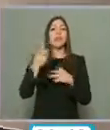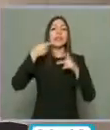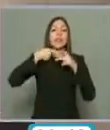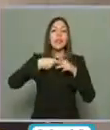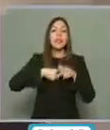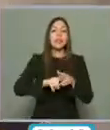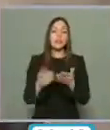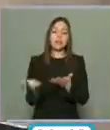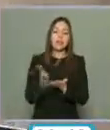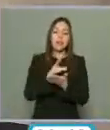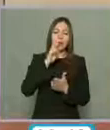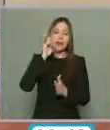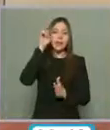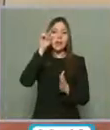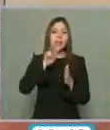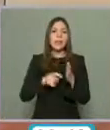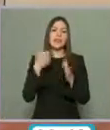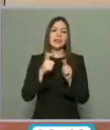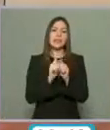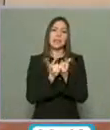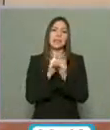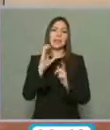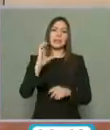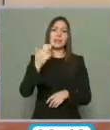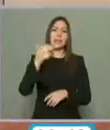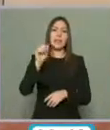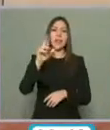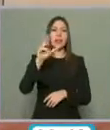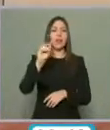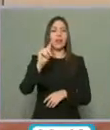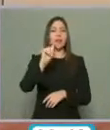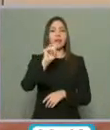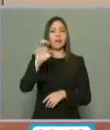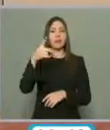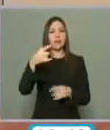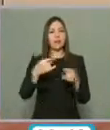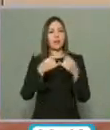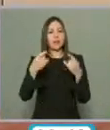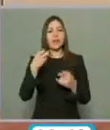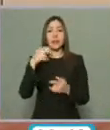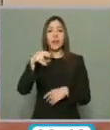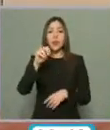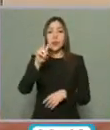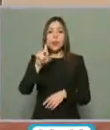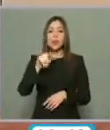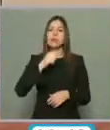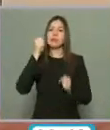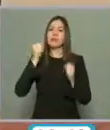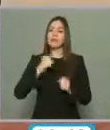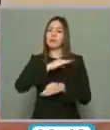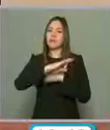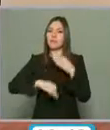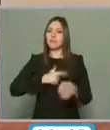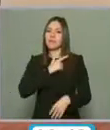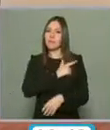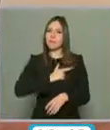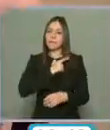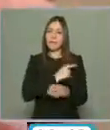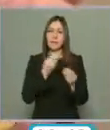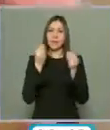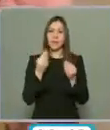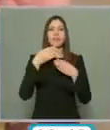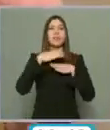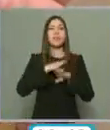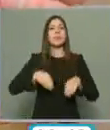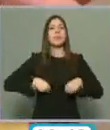Foinkinos. Empieza a enamorarte, Charlotte, y atraparte. Totalmente. Sí. Una novela que yo sé que así van es a disfrutar. Una novela fascinante